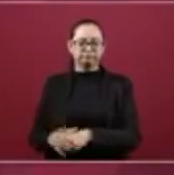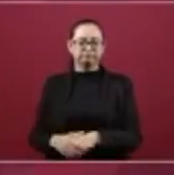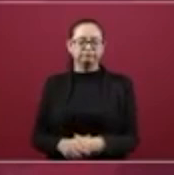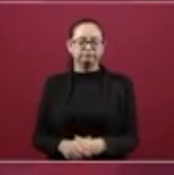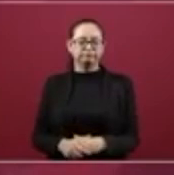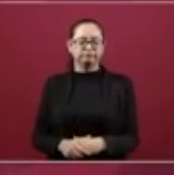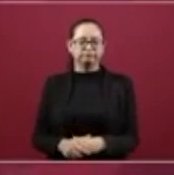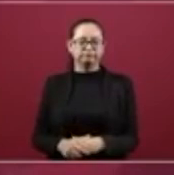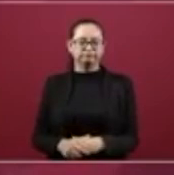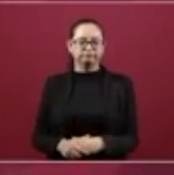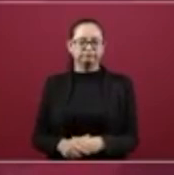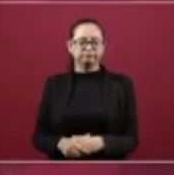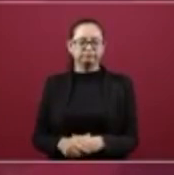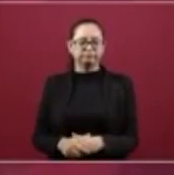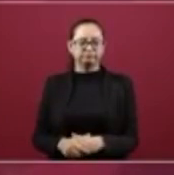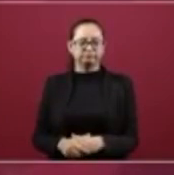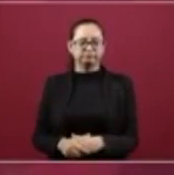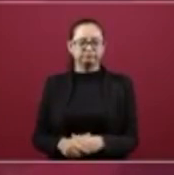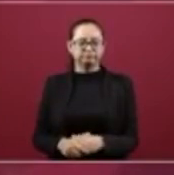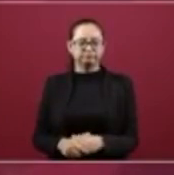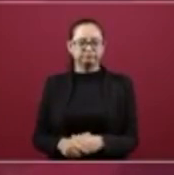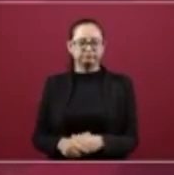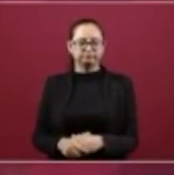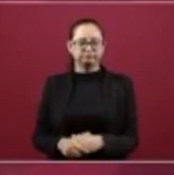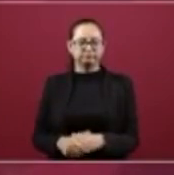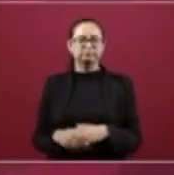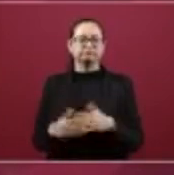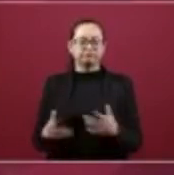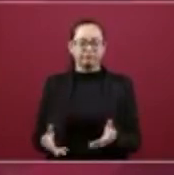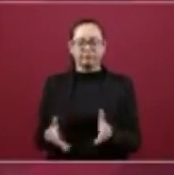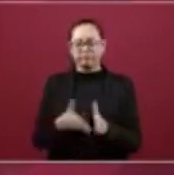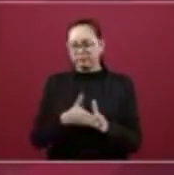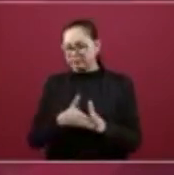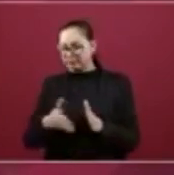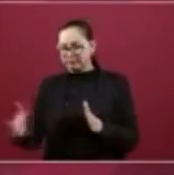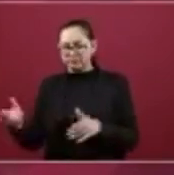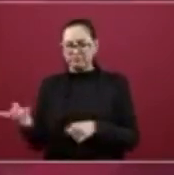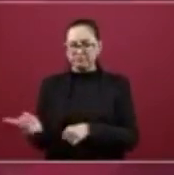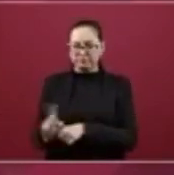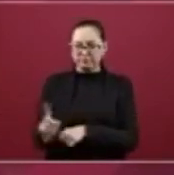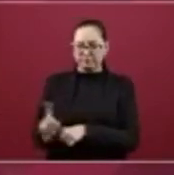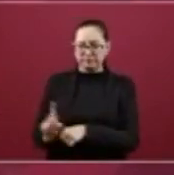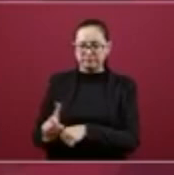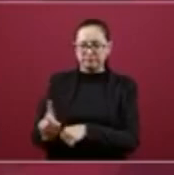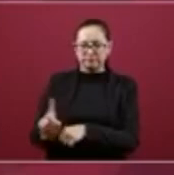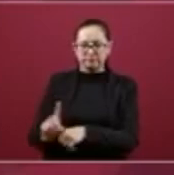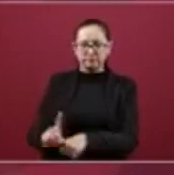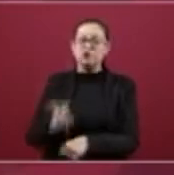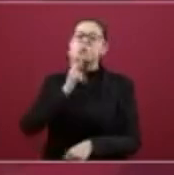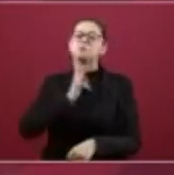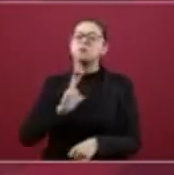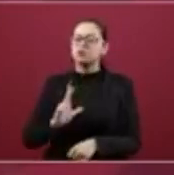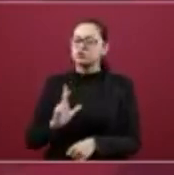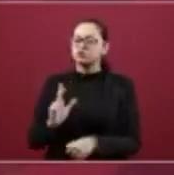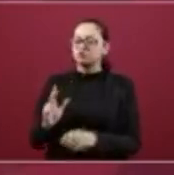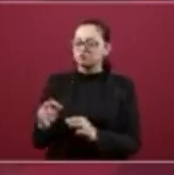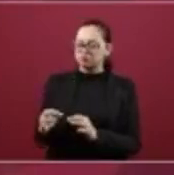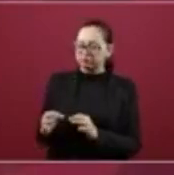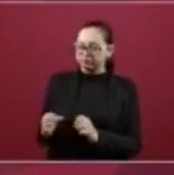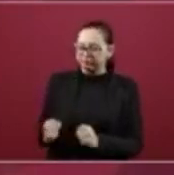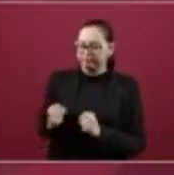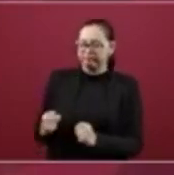Vamos de esta manera a fortalecer la industria petrolera.